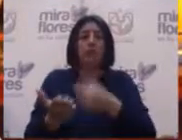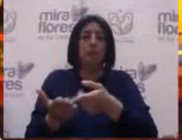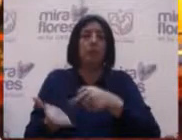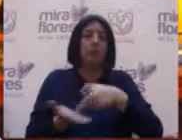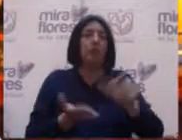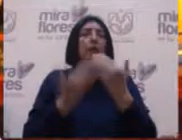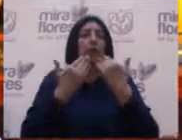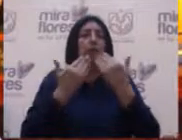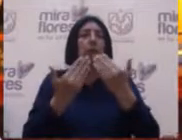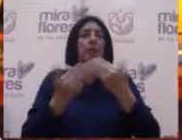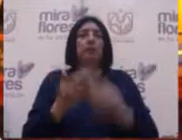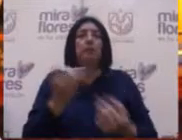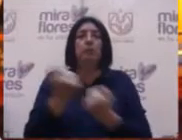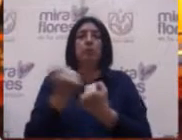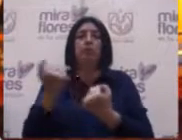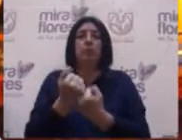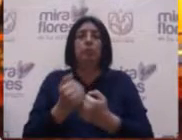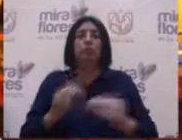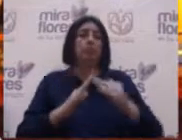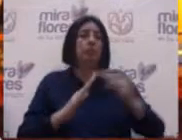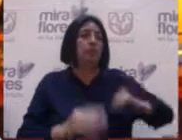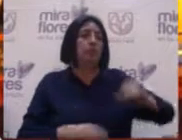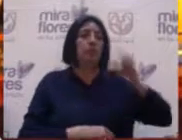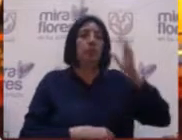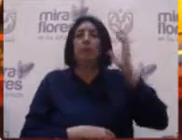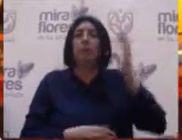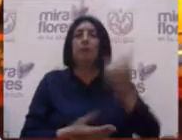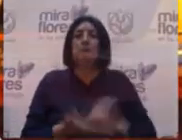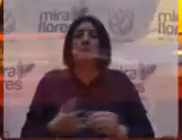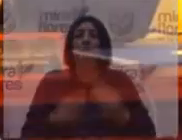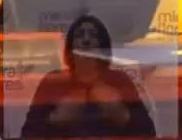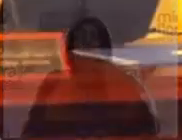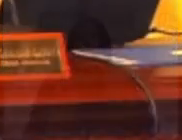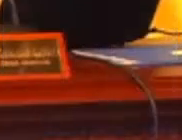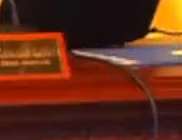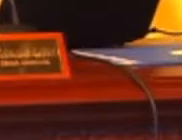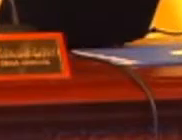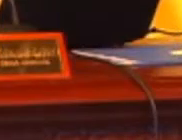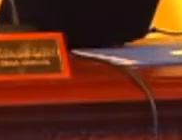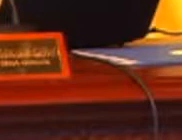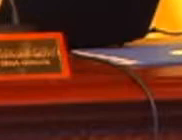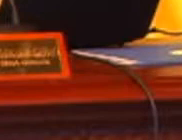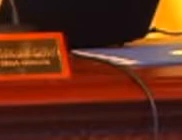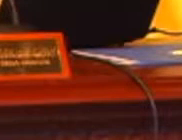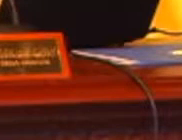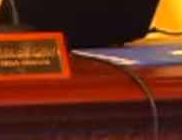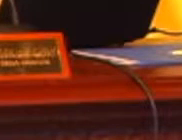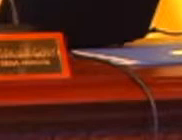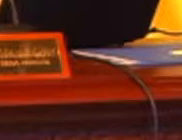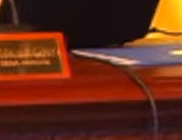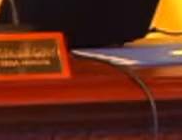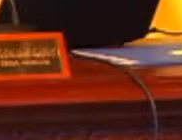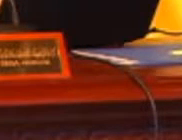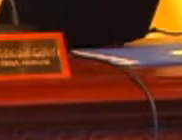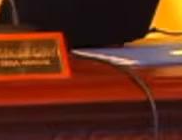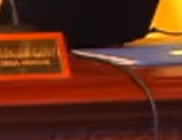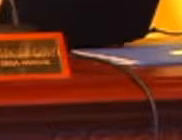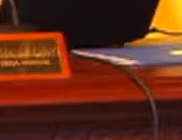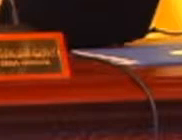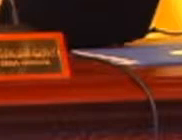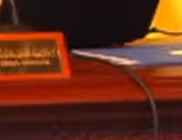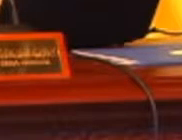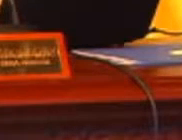por el valioso y amable apoyo que la Municipalidad de Miraflores brindó al ciudadano holandés, señor Franciscus Dreysen, gracias